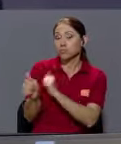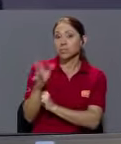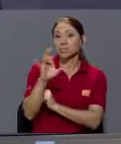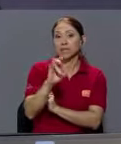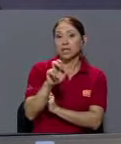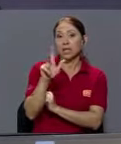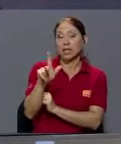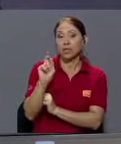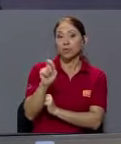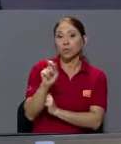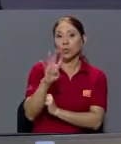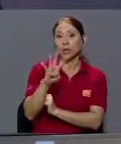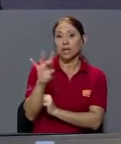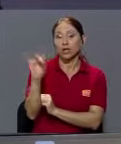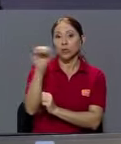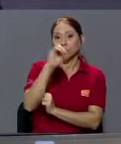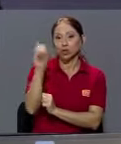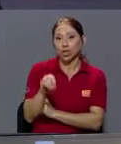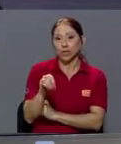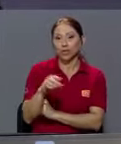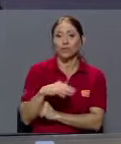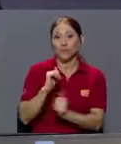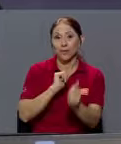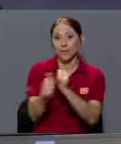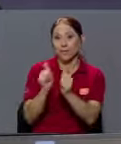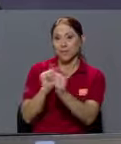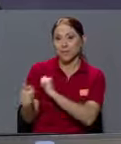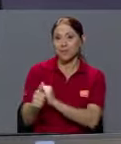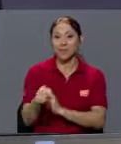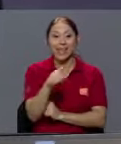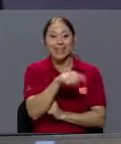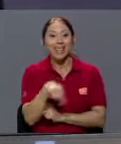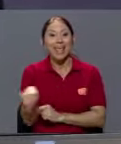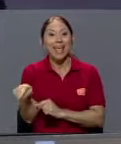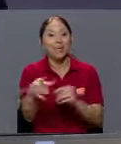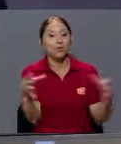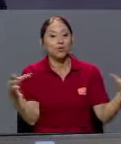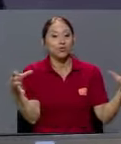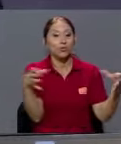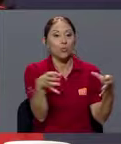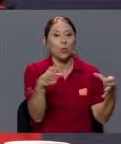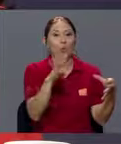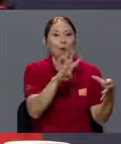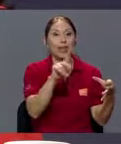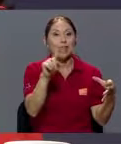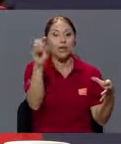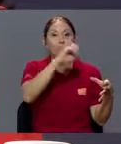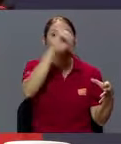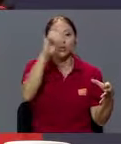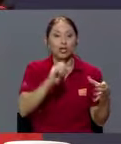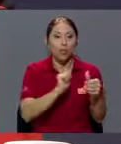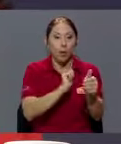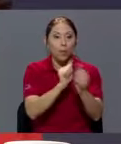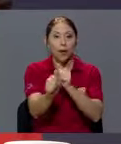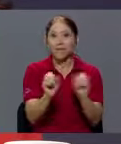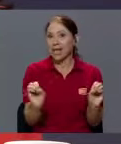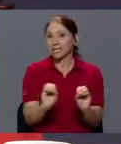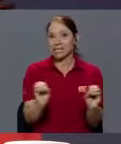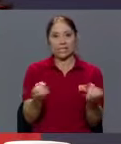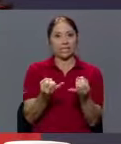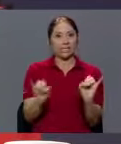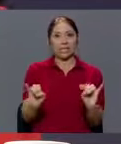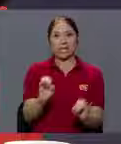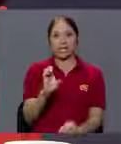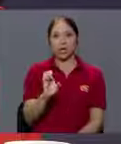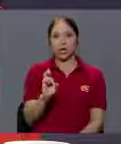73.48% de aprobación, el 41% lo aprueba sin la curva. Es decir, solo el 41% lo aprueba